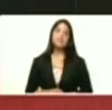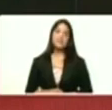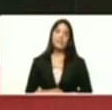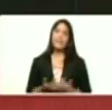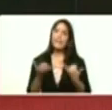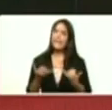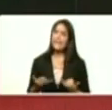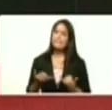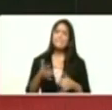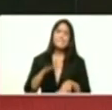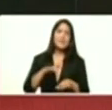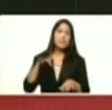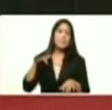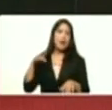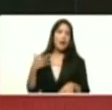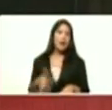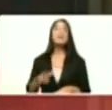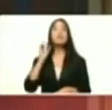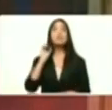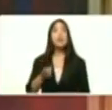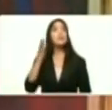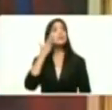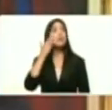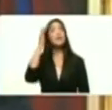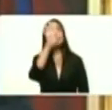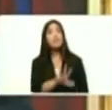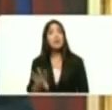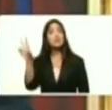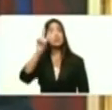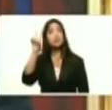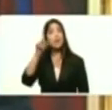más grave. Debe saberlo todo Venezuela.